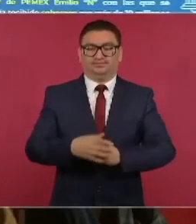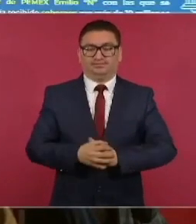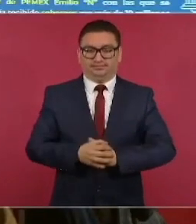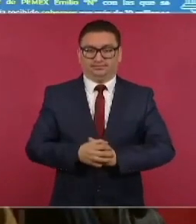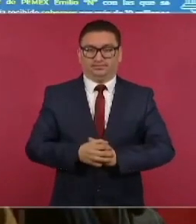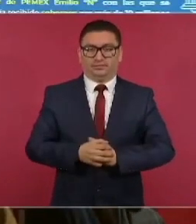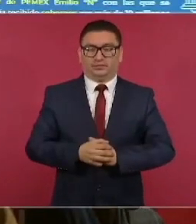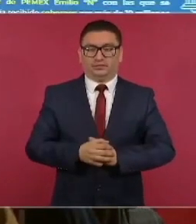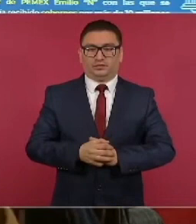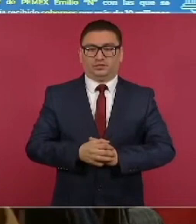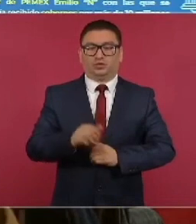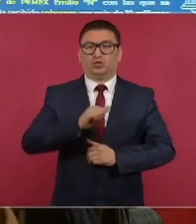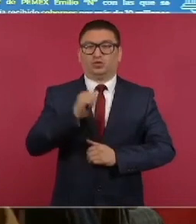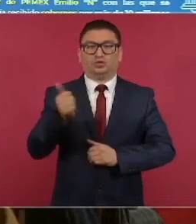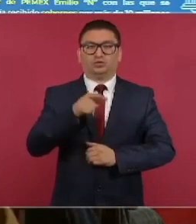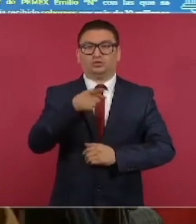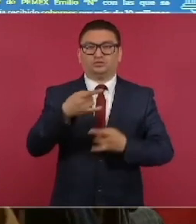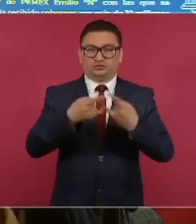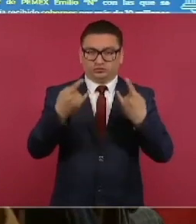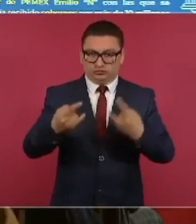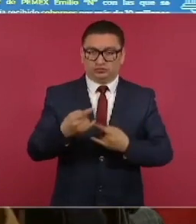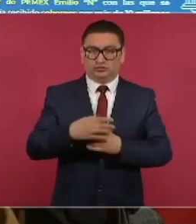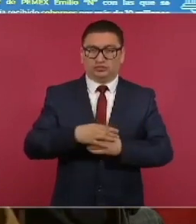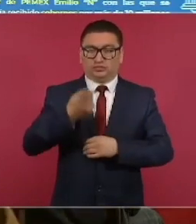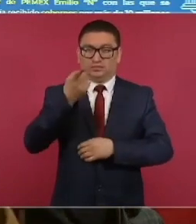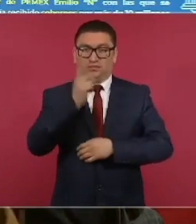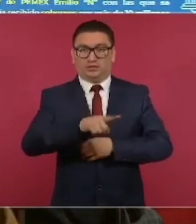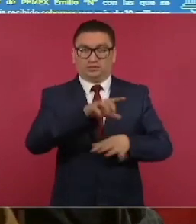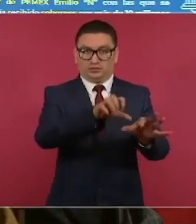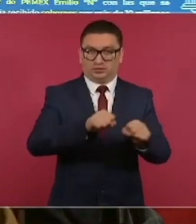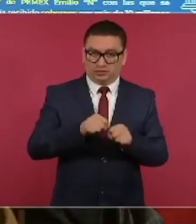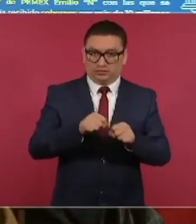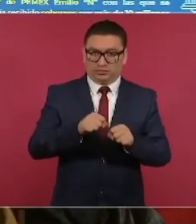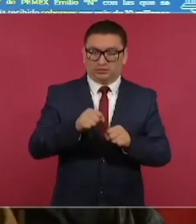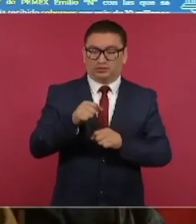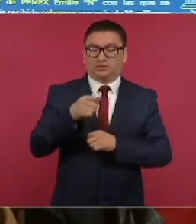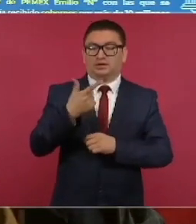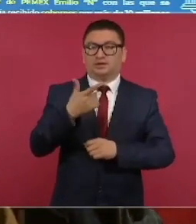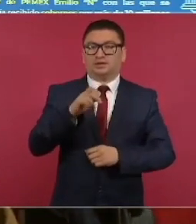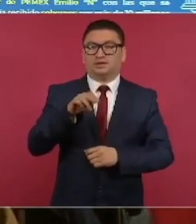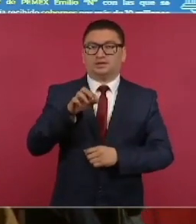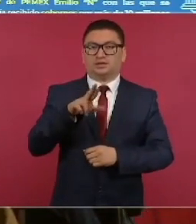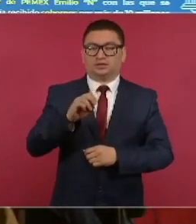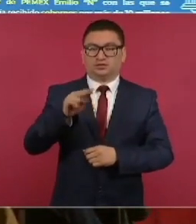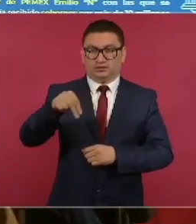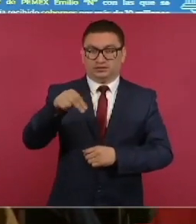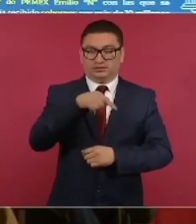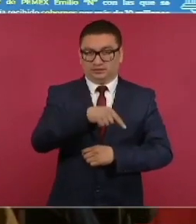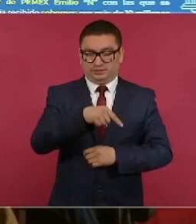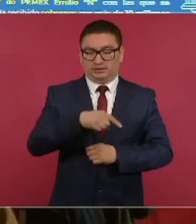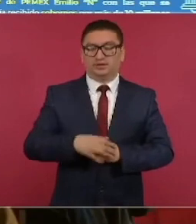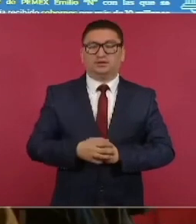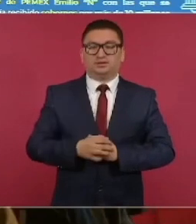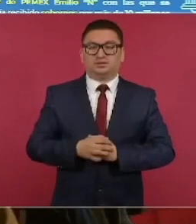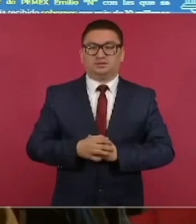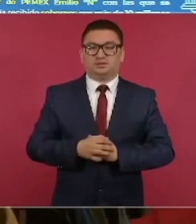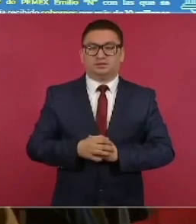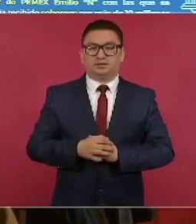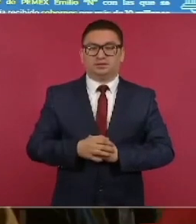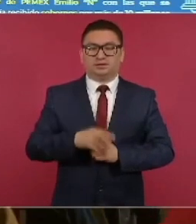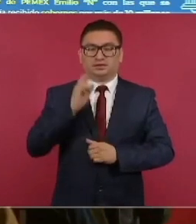adelante es el caso de orden de aprensión en contra de Genaro n aquí